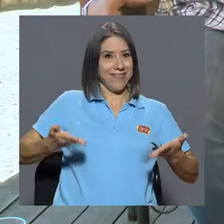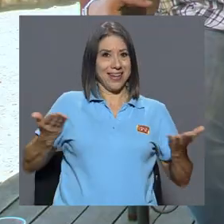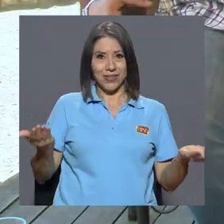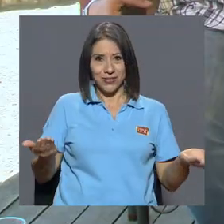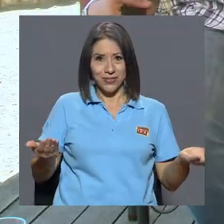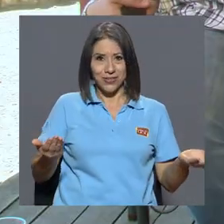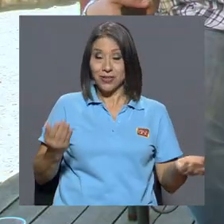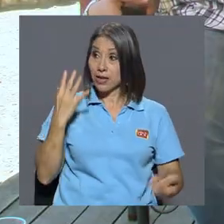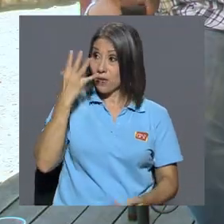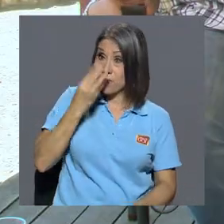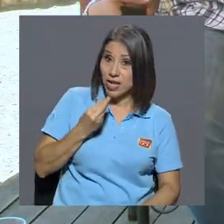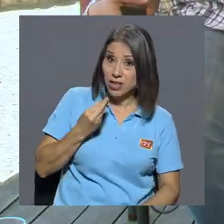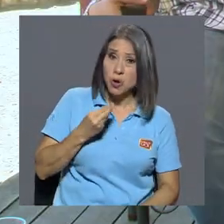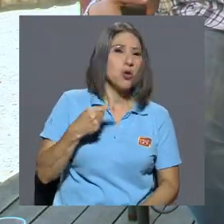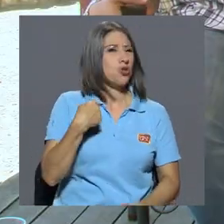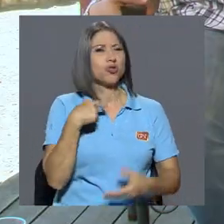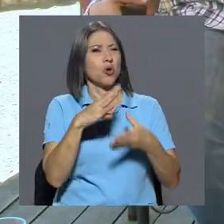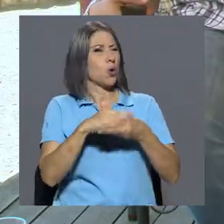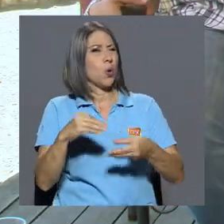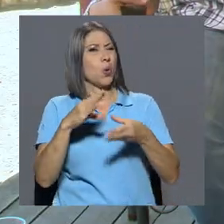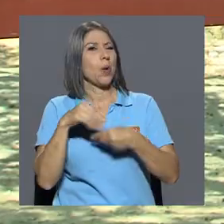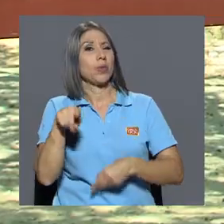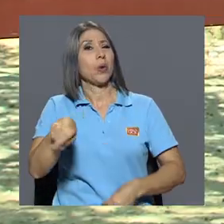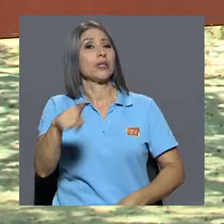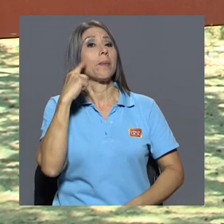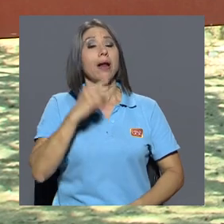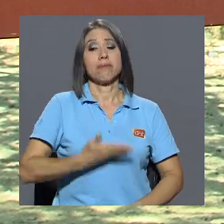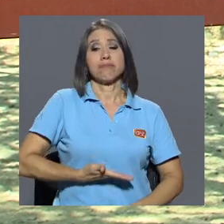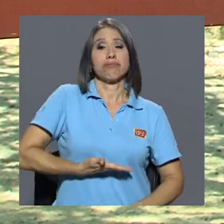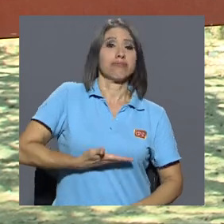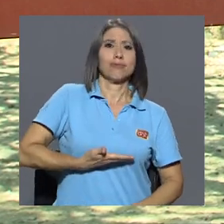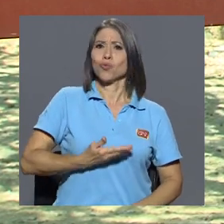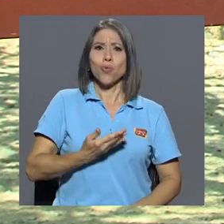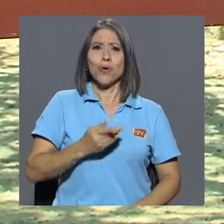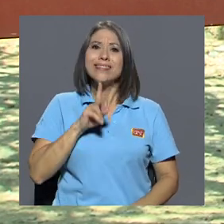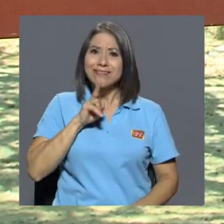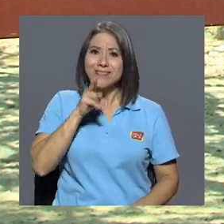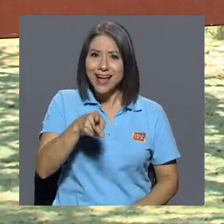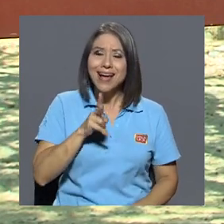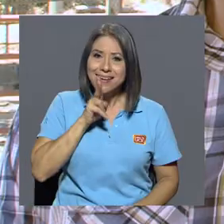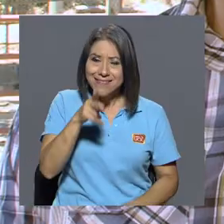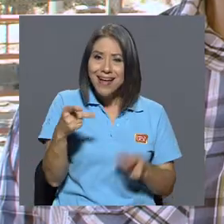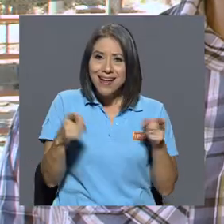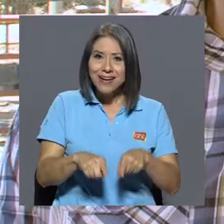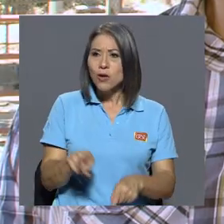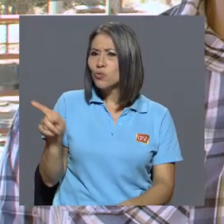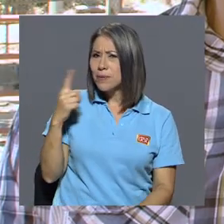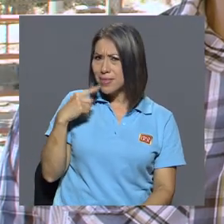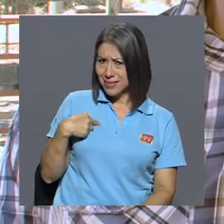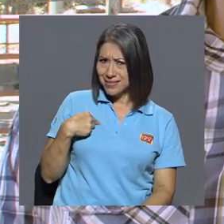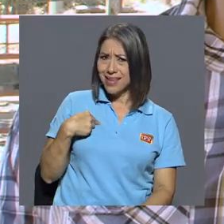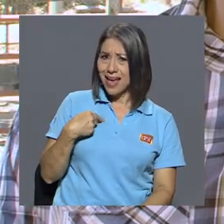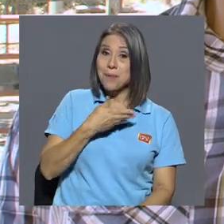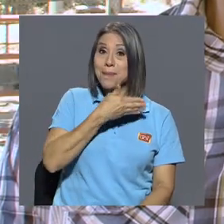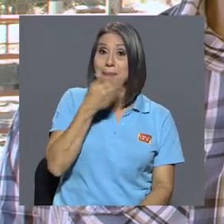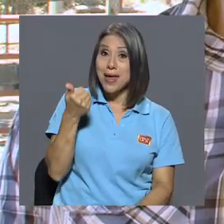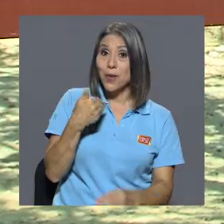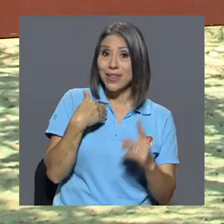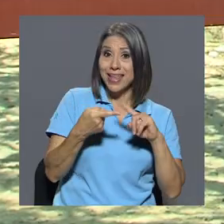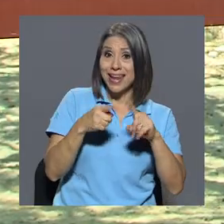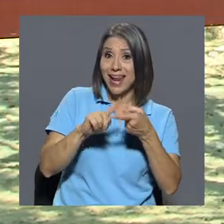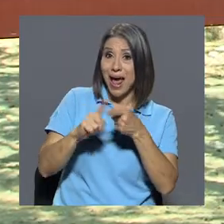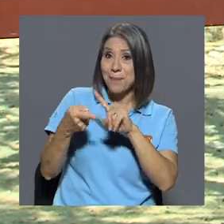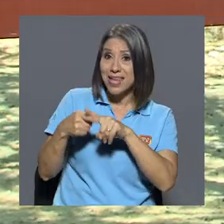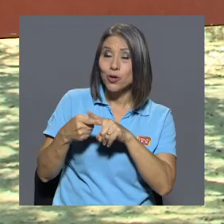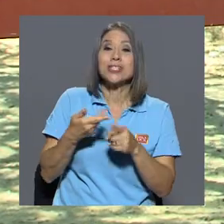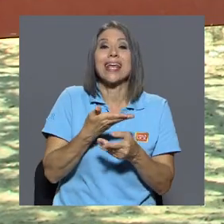Y eso no lo cuento para alardear, no, es real, es real. Y usted me decía que era mejor tener amigos que que